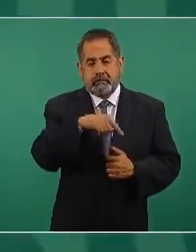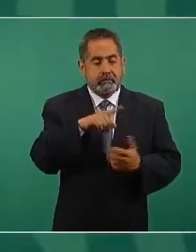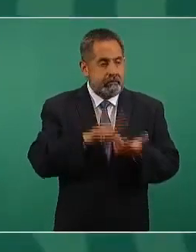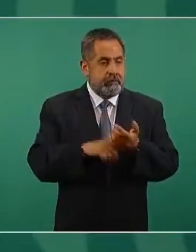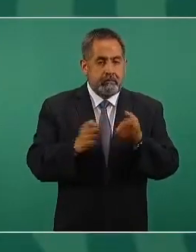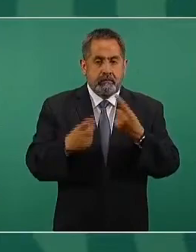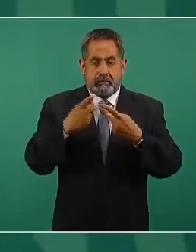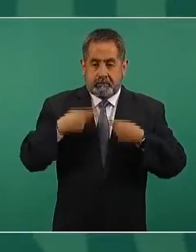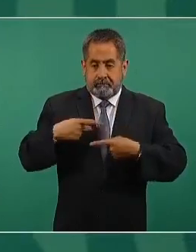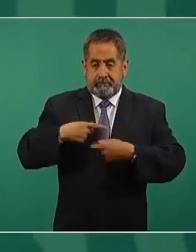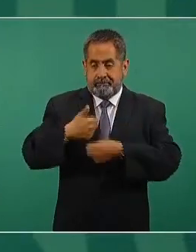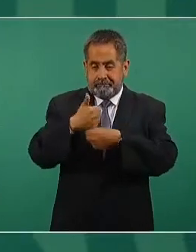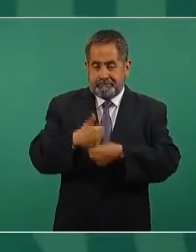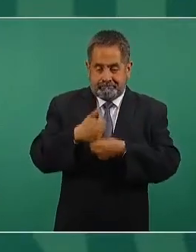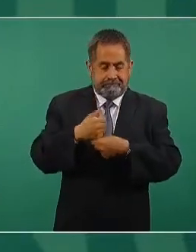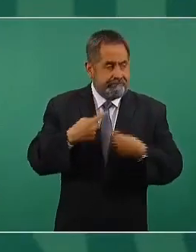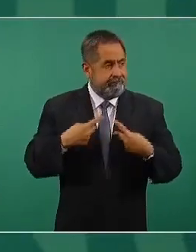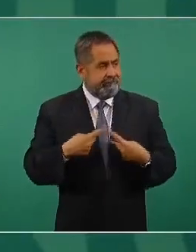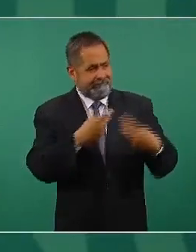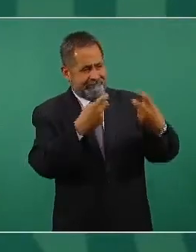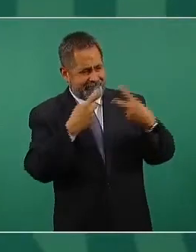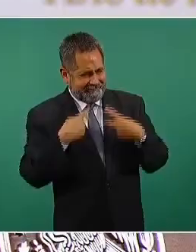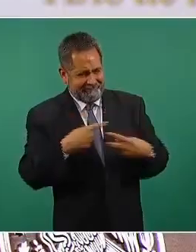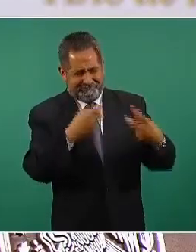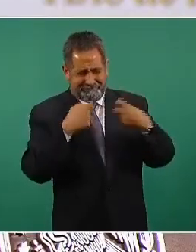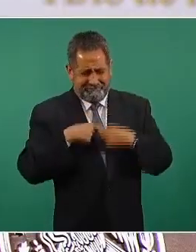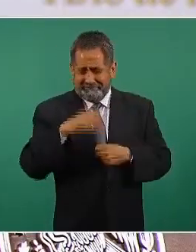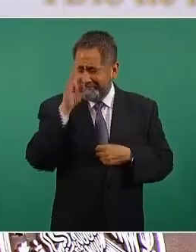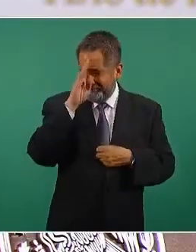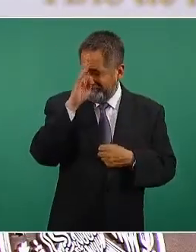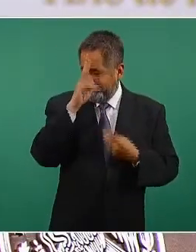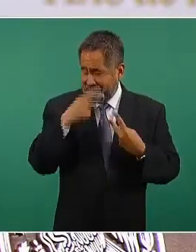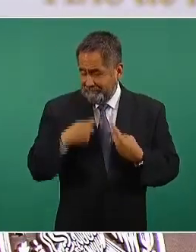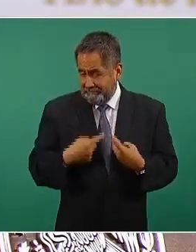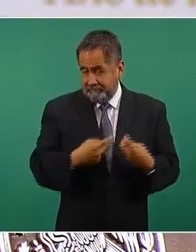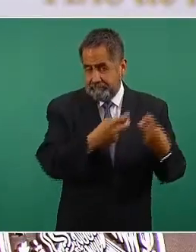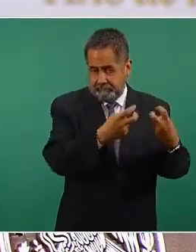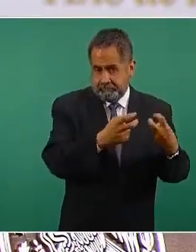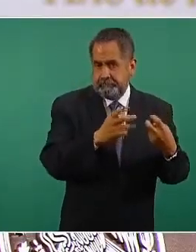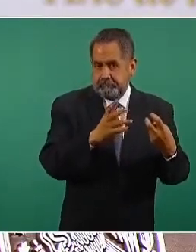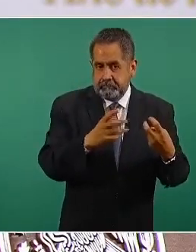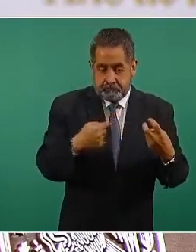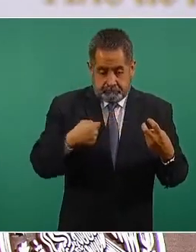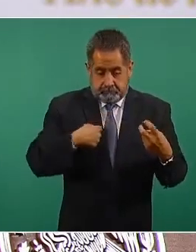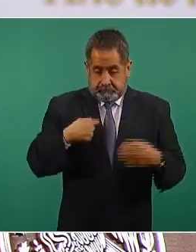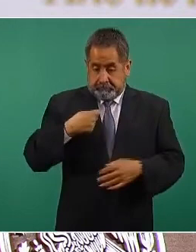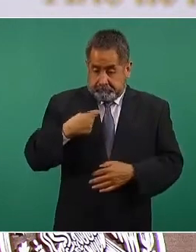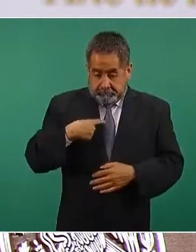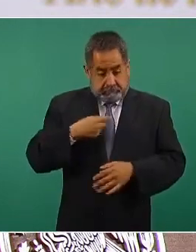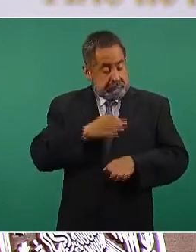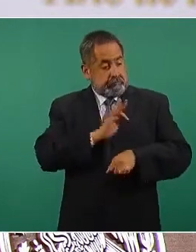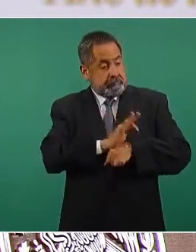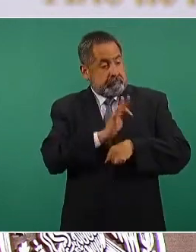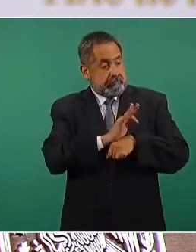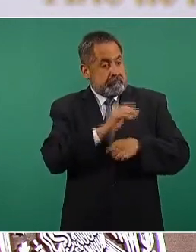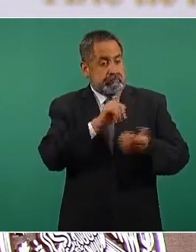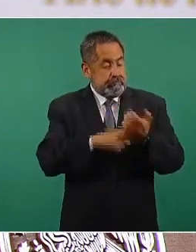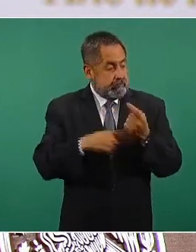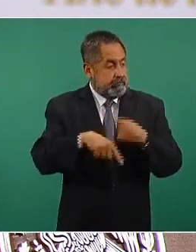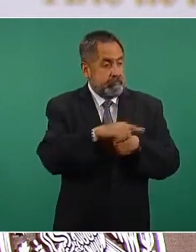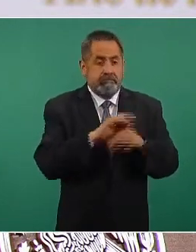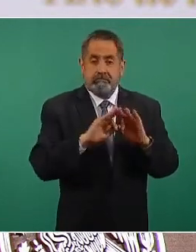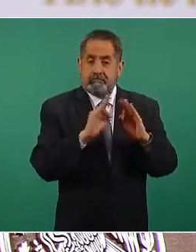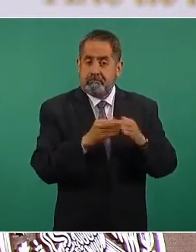víctima del robo esté defendiendo